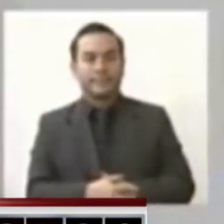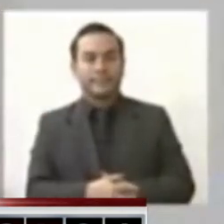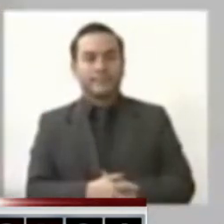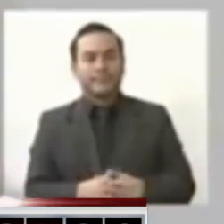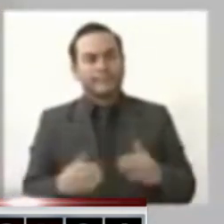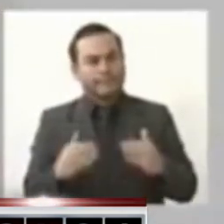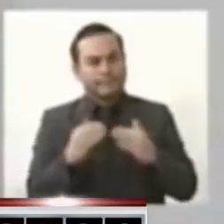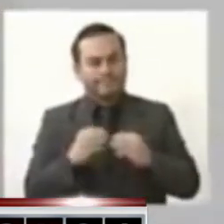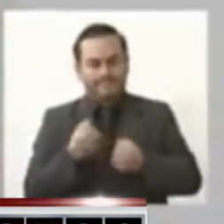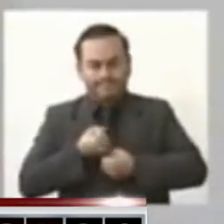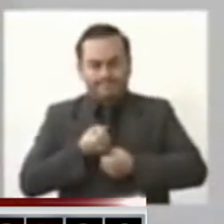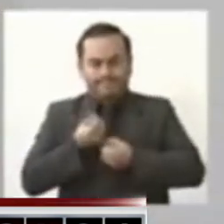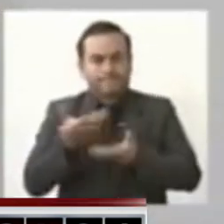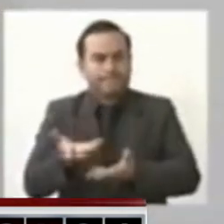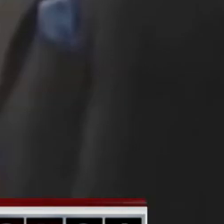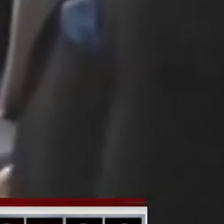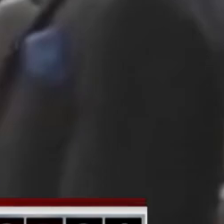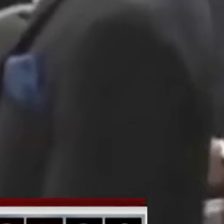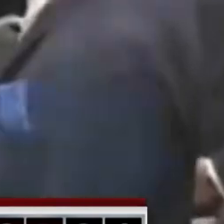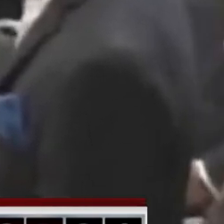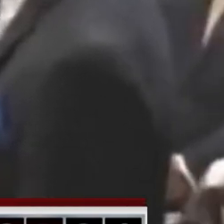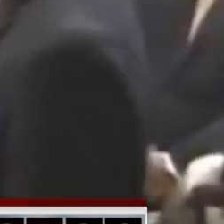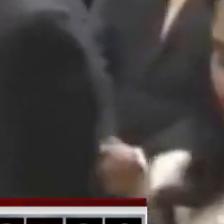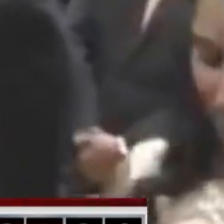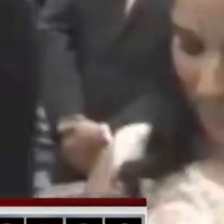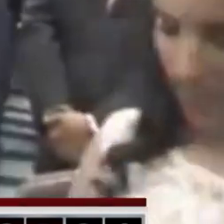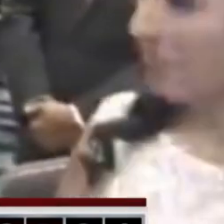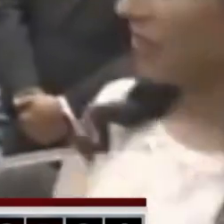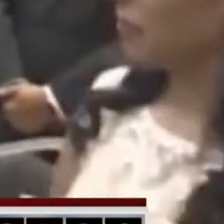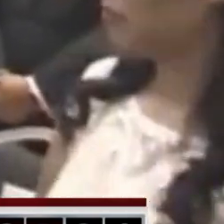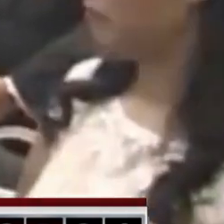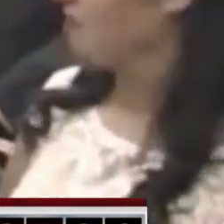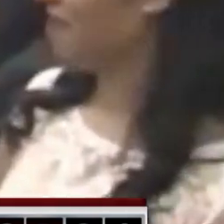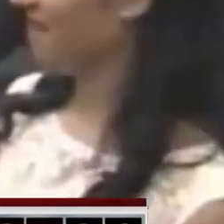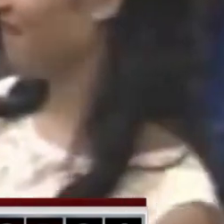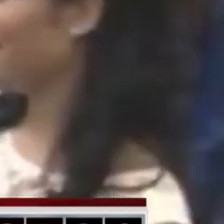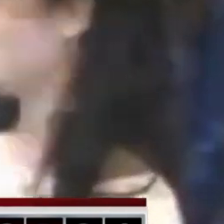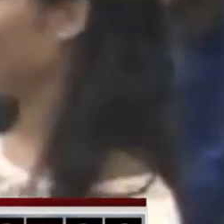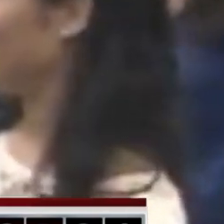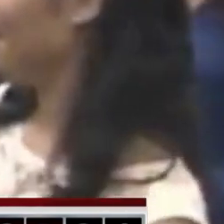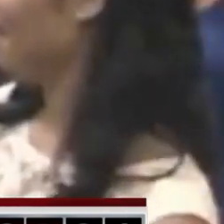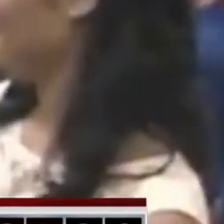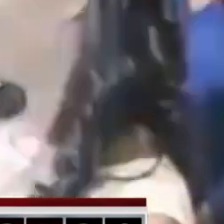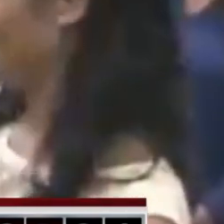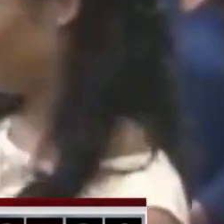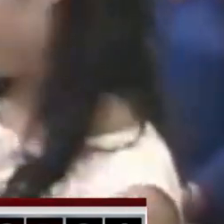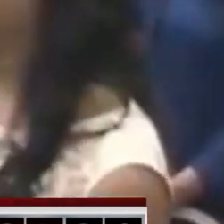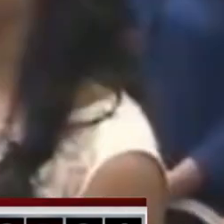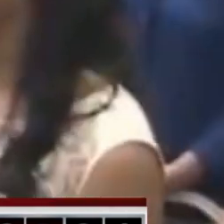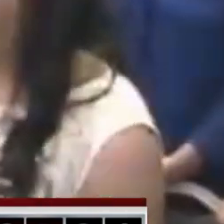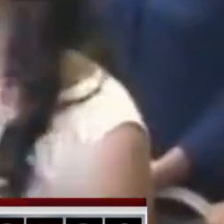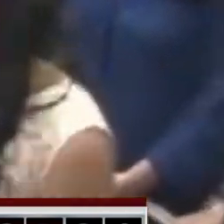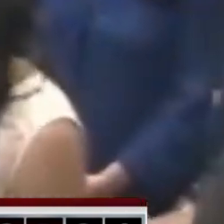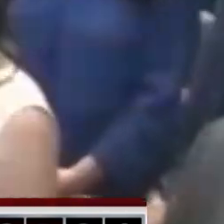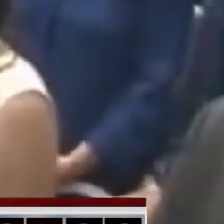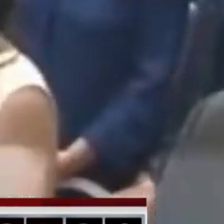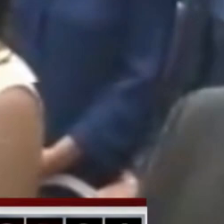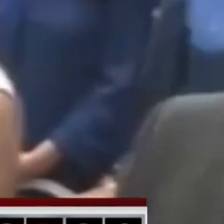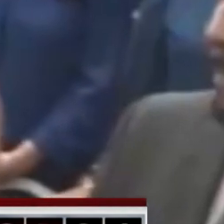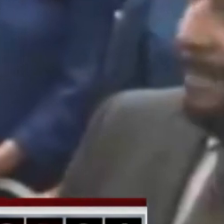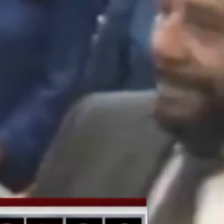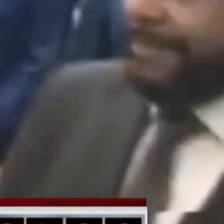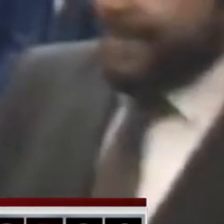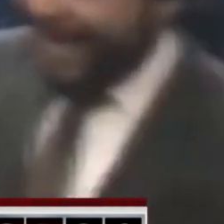Expresar que han quedado atrás los cantos de sirena y los señalamientos de fraude